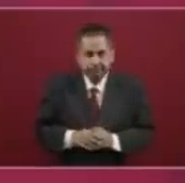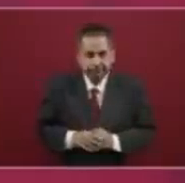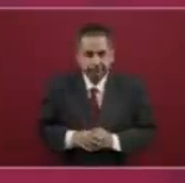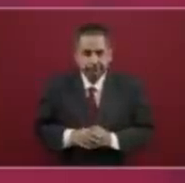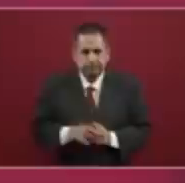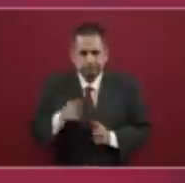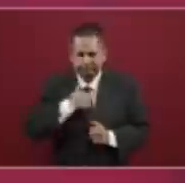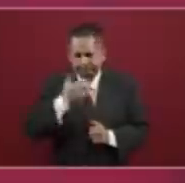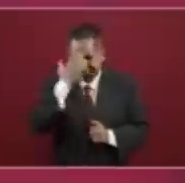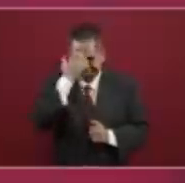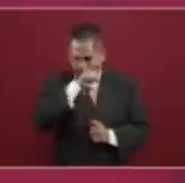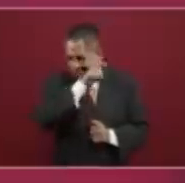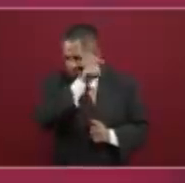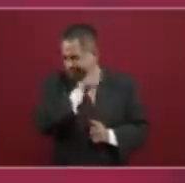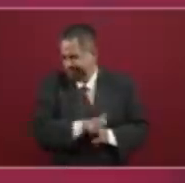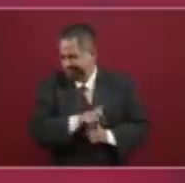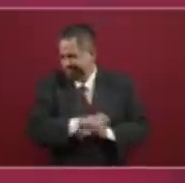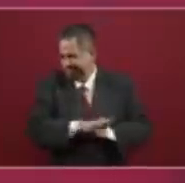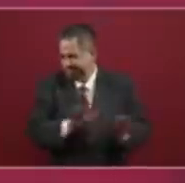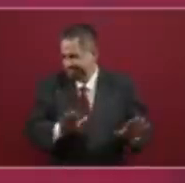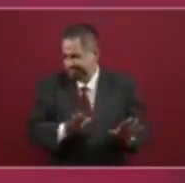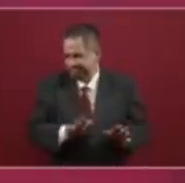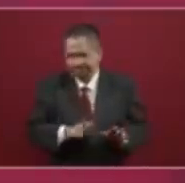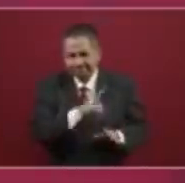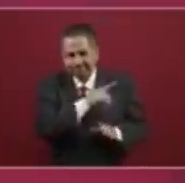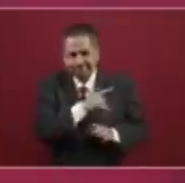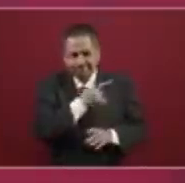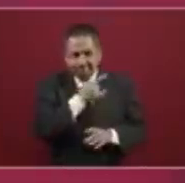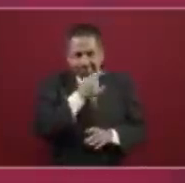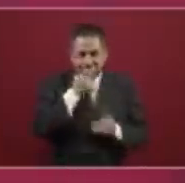los conozco, aunque se disfracen,